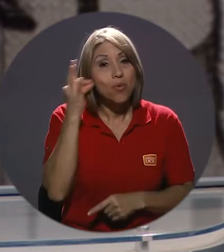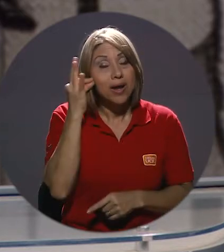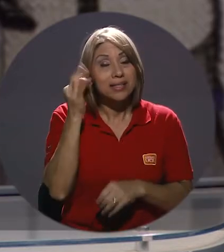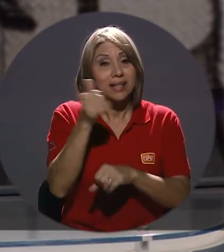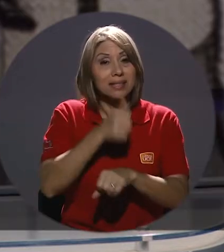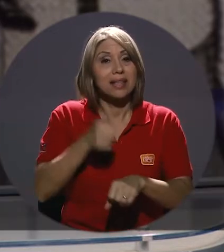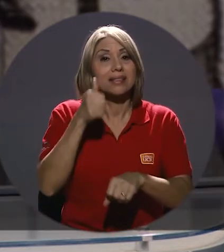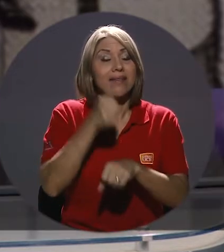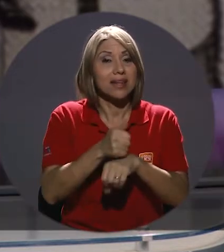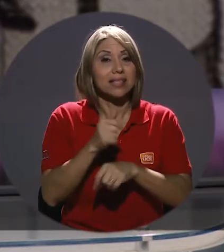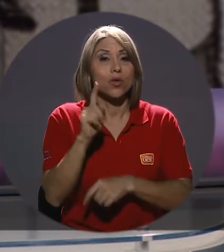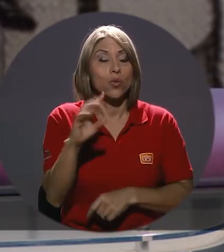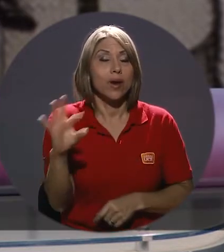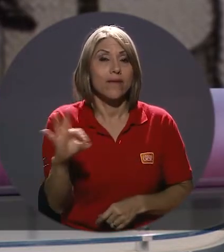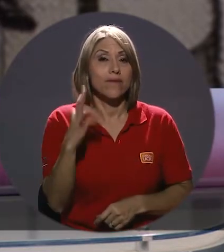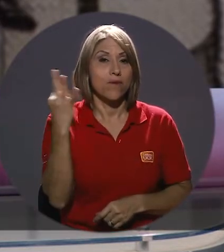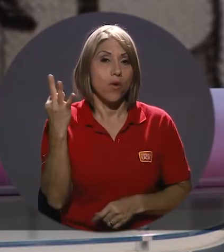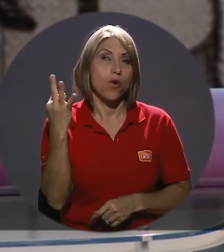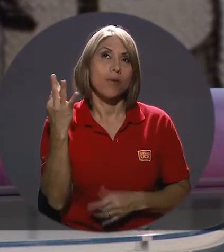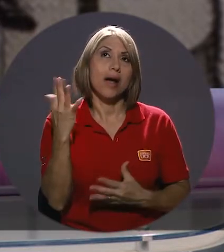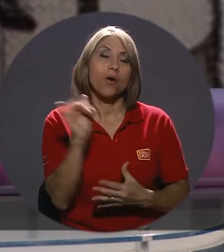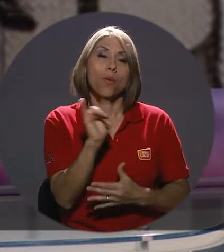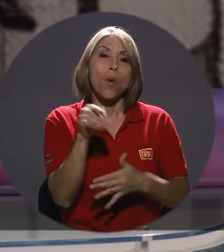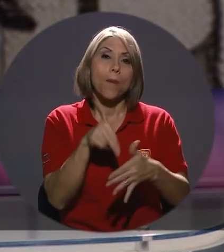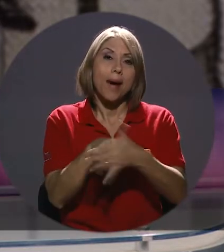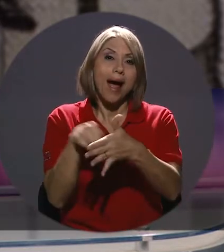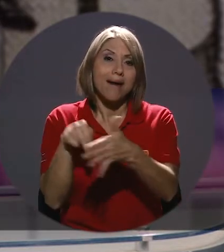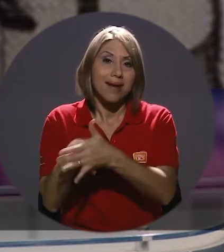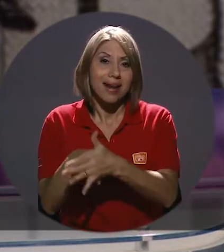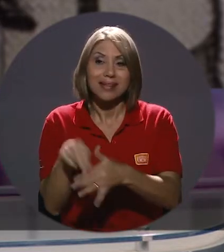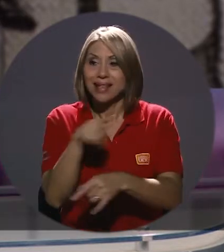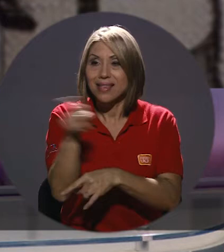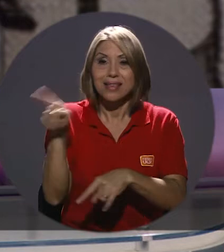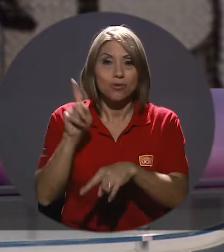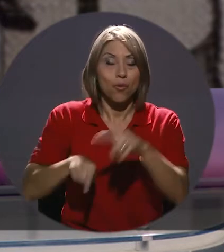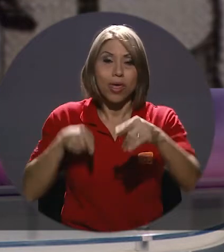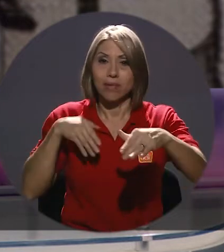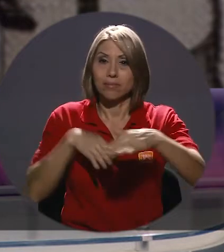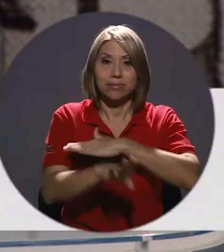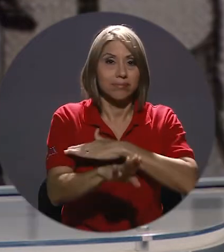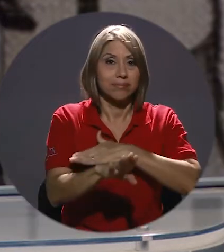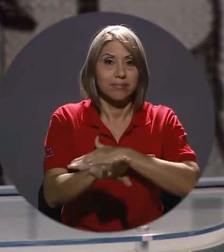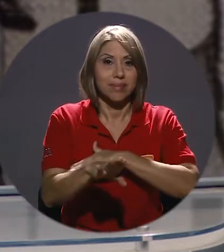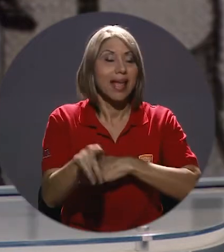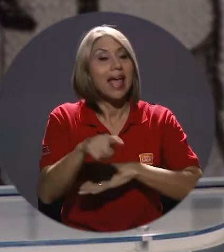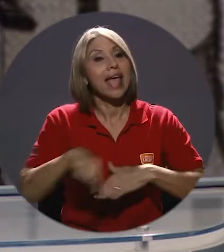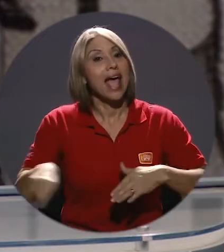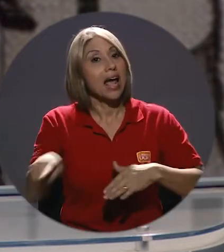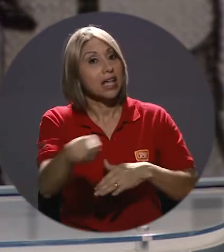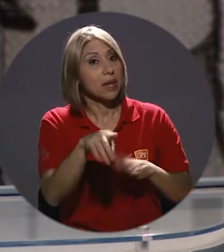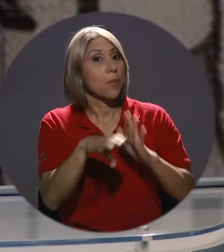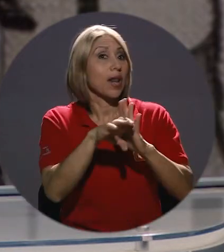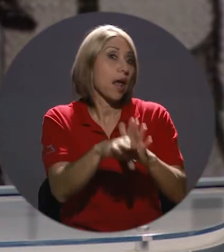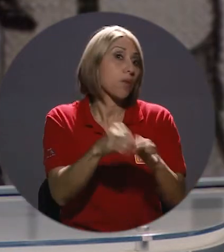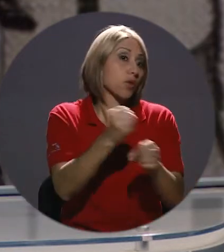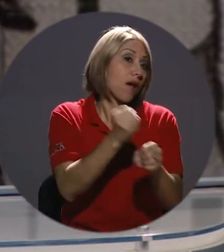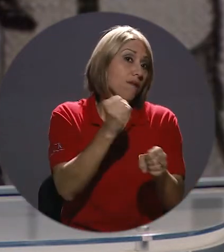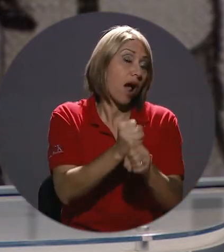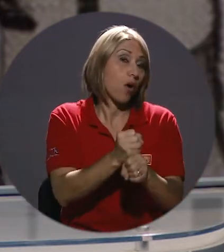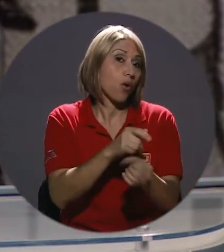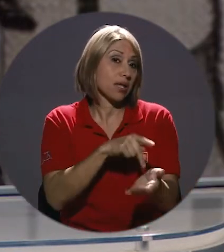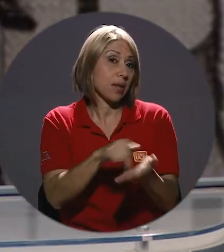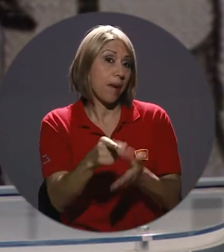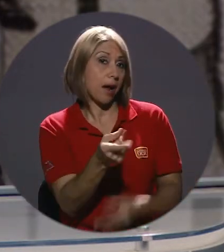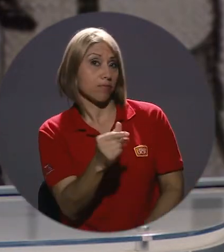les ha establecido cierta forma barreras para el acceso. Sectores en los que son altas las remuneraciones, por ejemplo, el